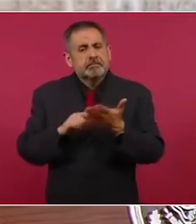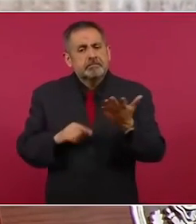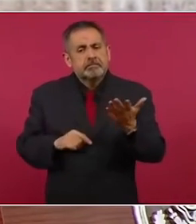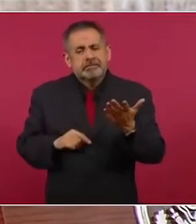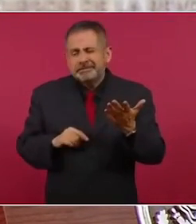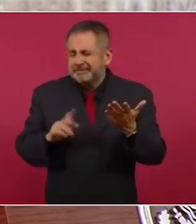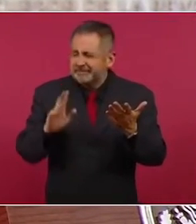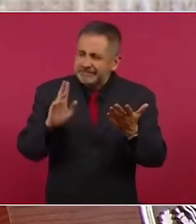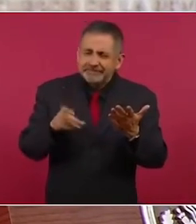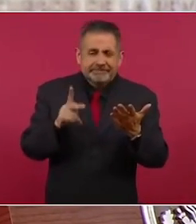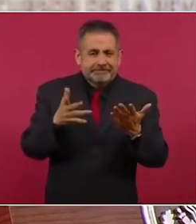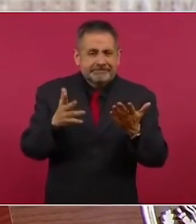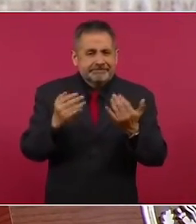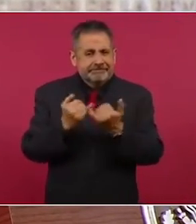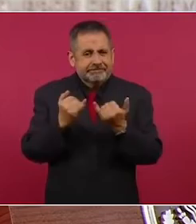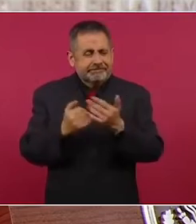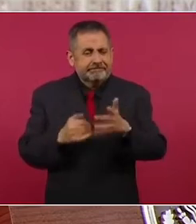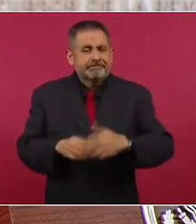parecido,